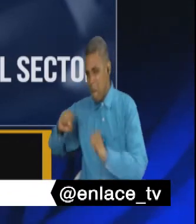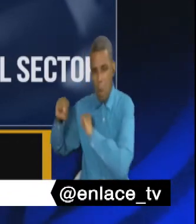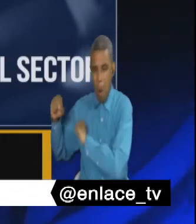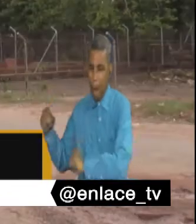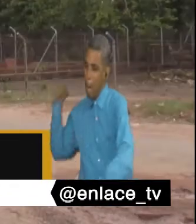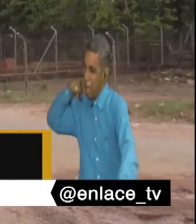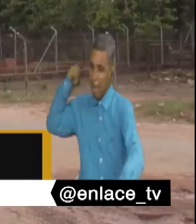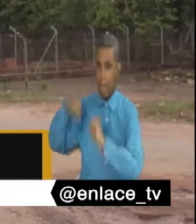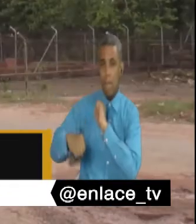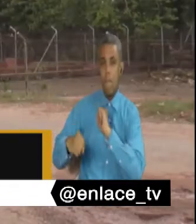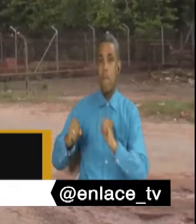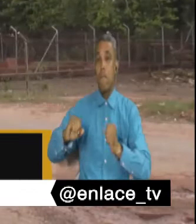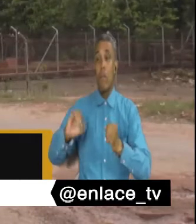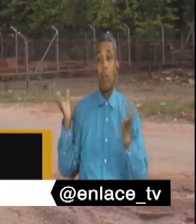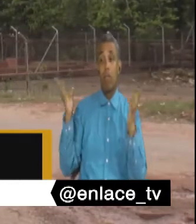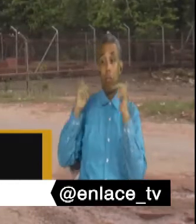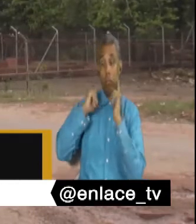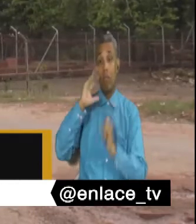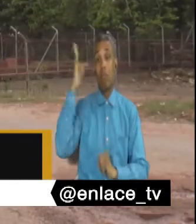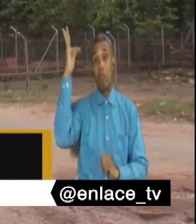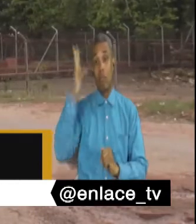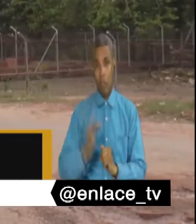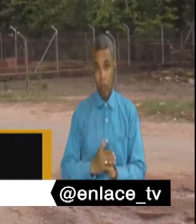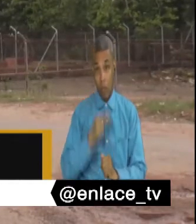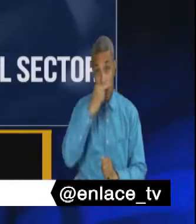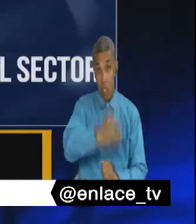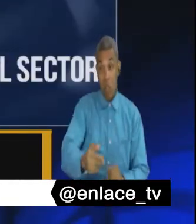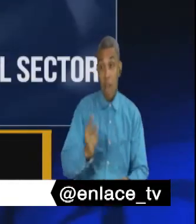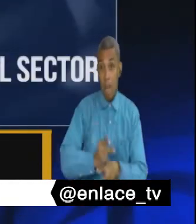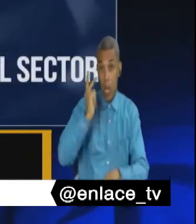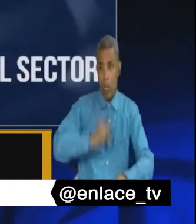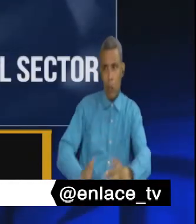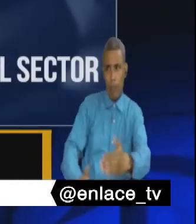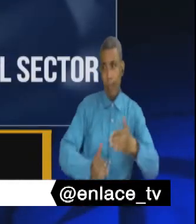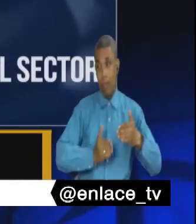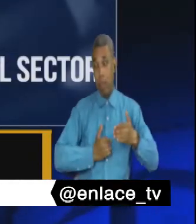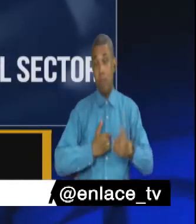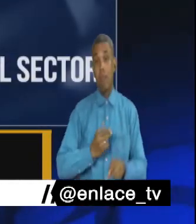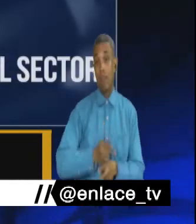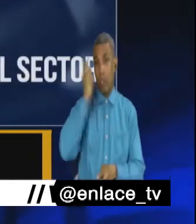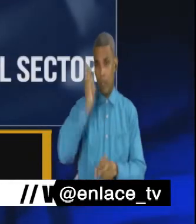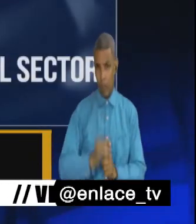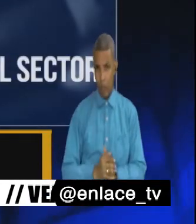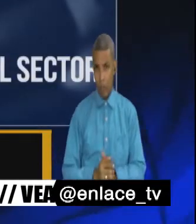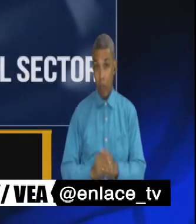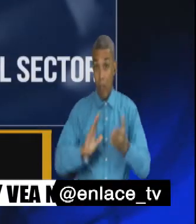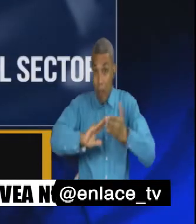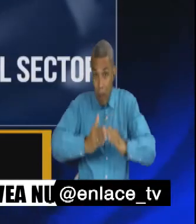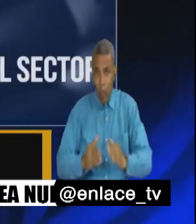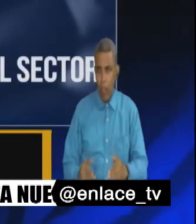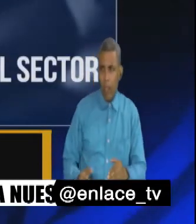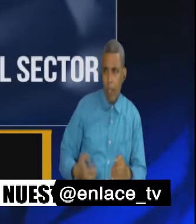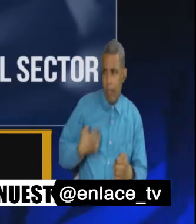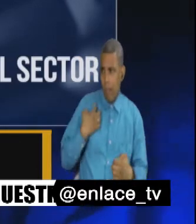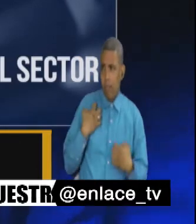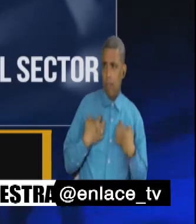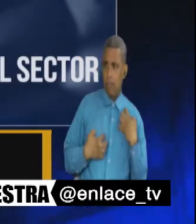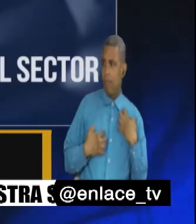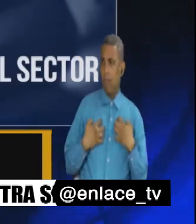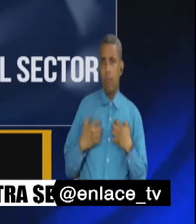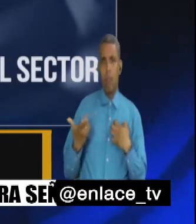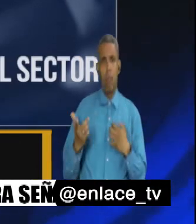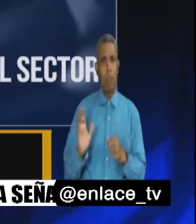ese gatico. También sienten temor por lo que les pueda suceder. Estamos en pánico, el barrio está en pánico. De